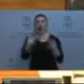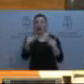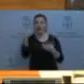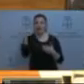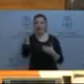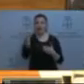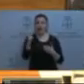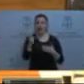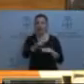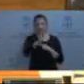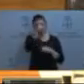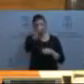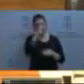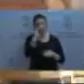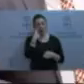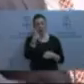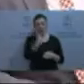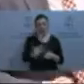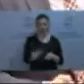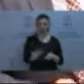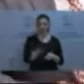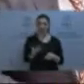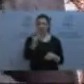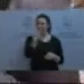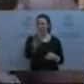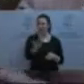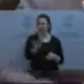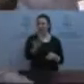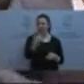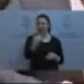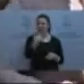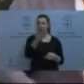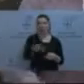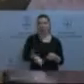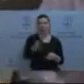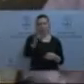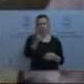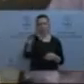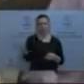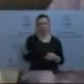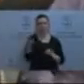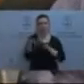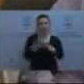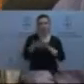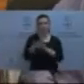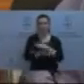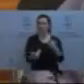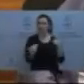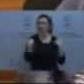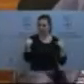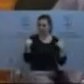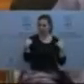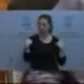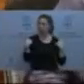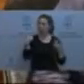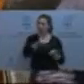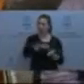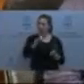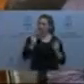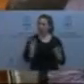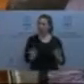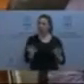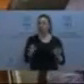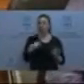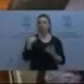consejero. Bien, pues sí que realmente estamos ante un tema importante que yo creo que sí que hay que tratar con la responsabilidad que él le exige. ¿A qué me